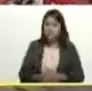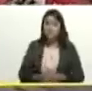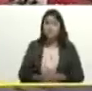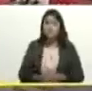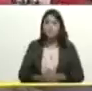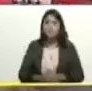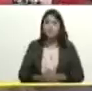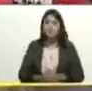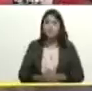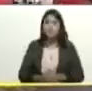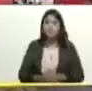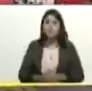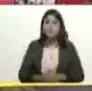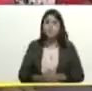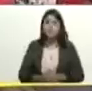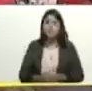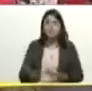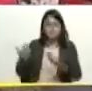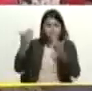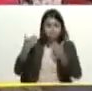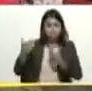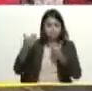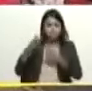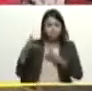por las palabras orientadoras,